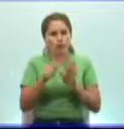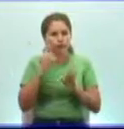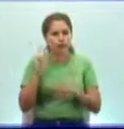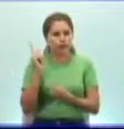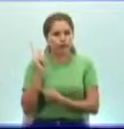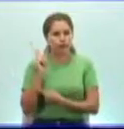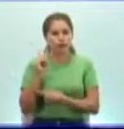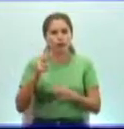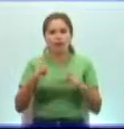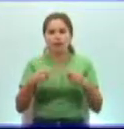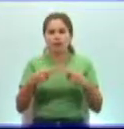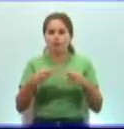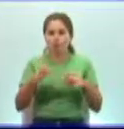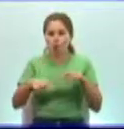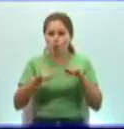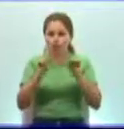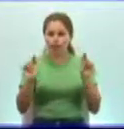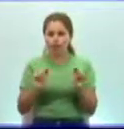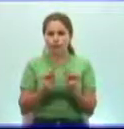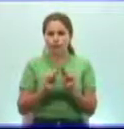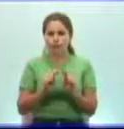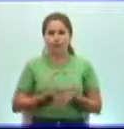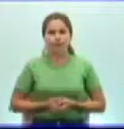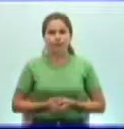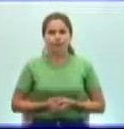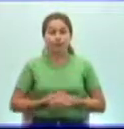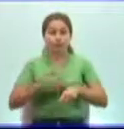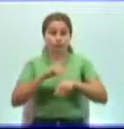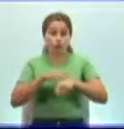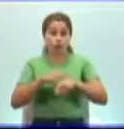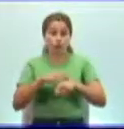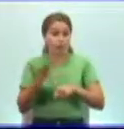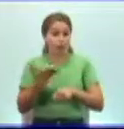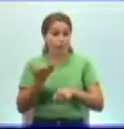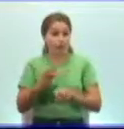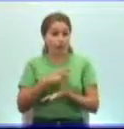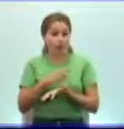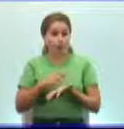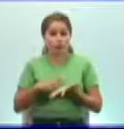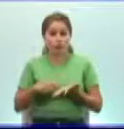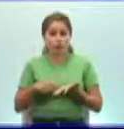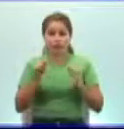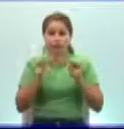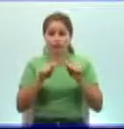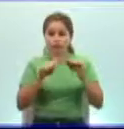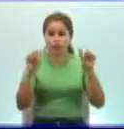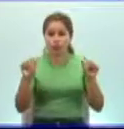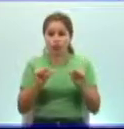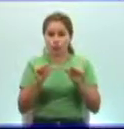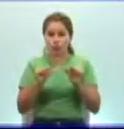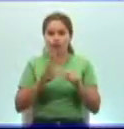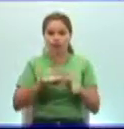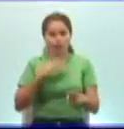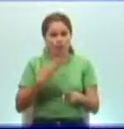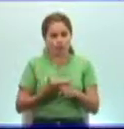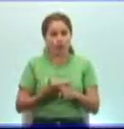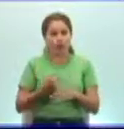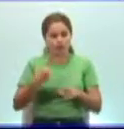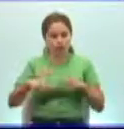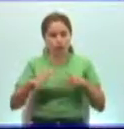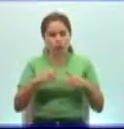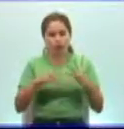hacerlo en la siguiente diapositiva. Entonces les doy unos segundos rápidamente para que tomen nota de esta ecuación y luego pasamos a estos